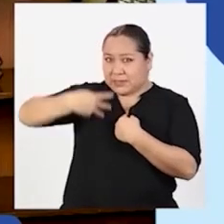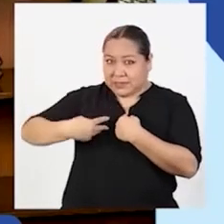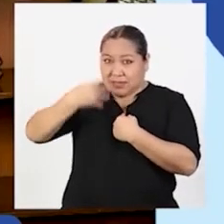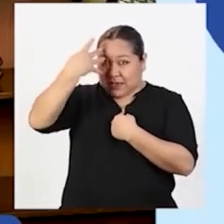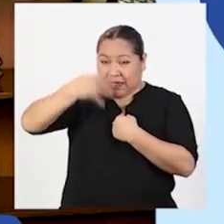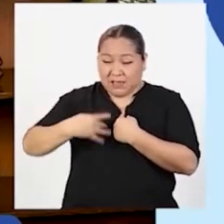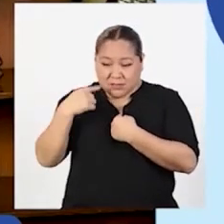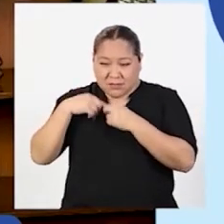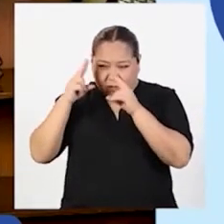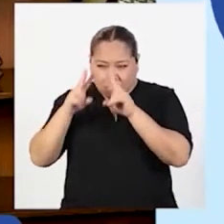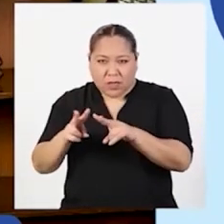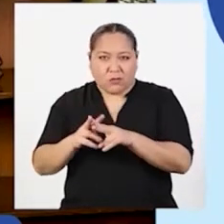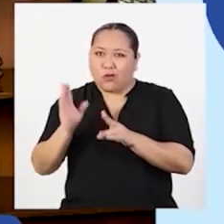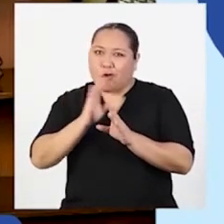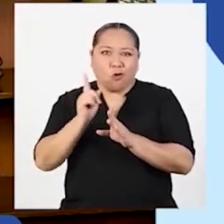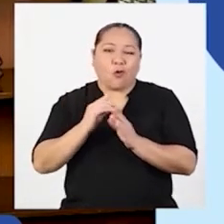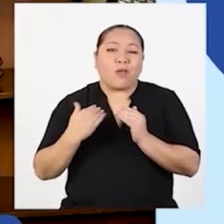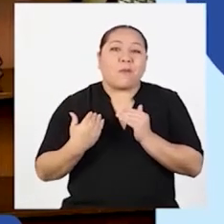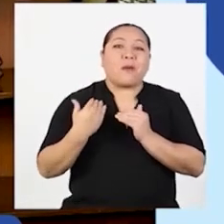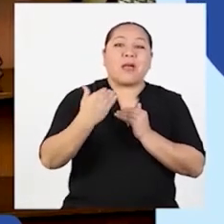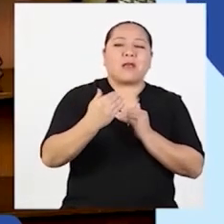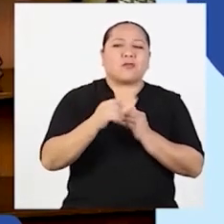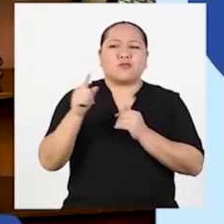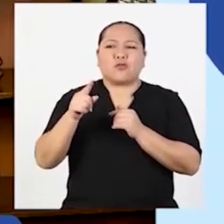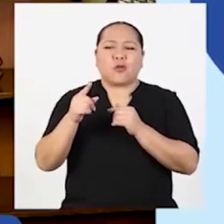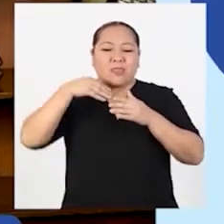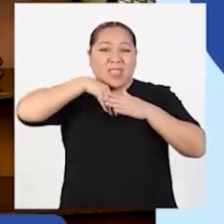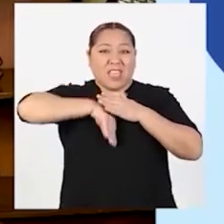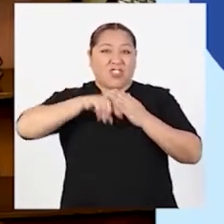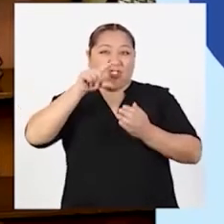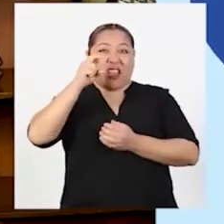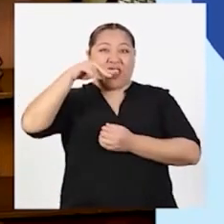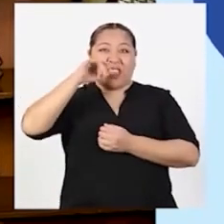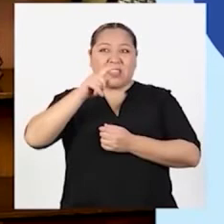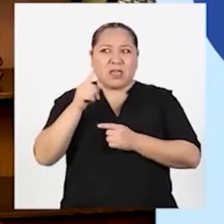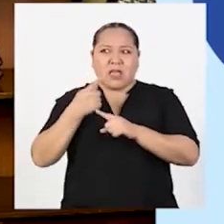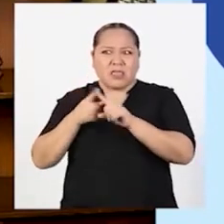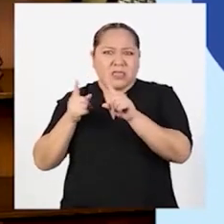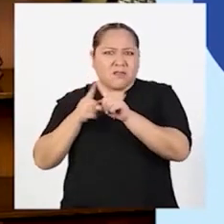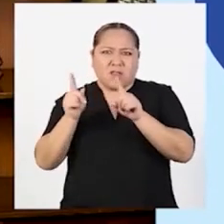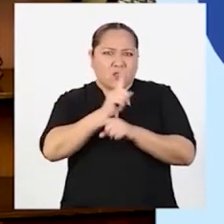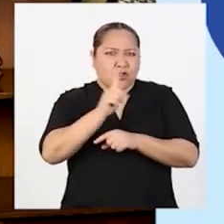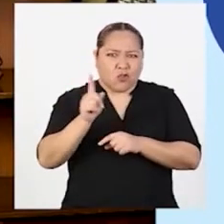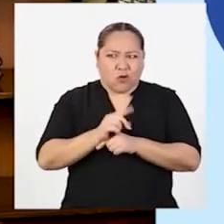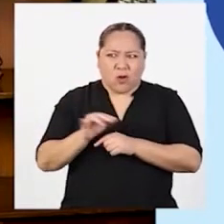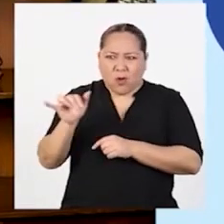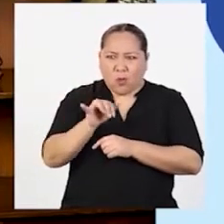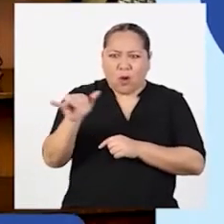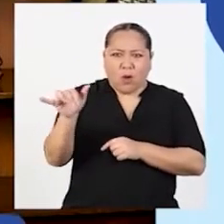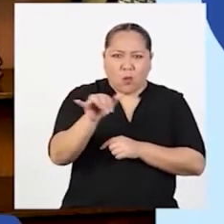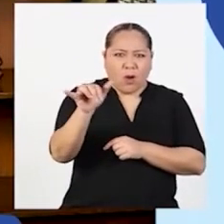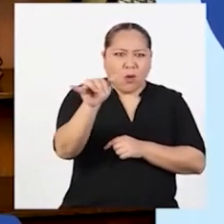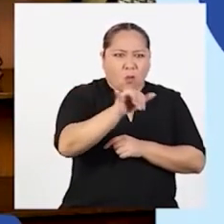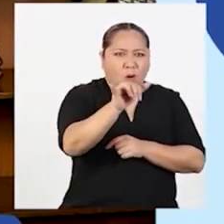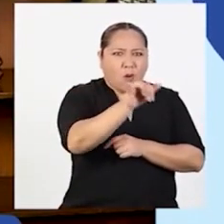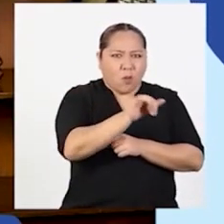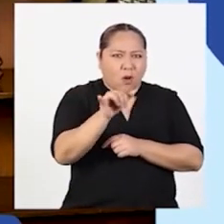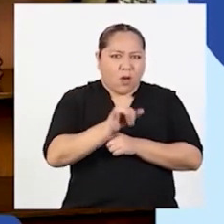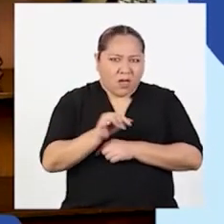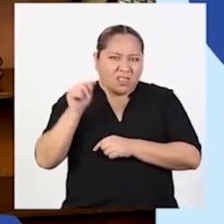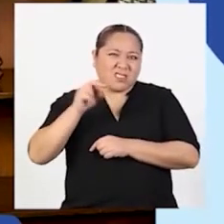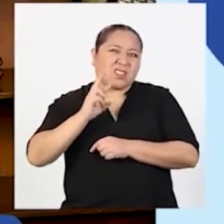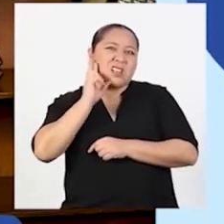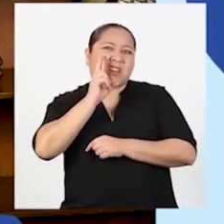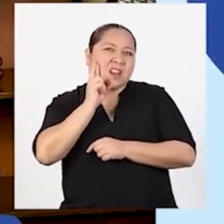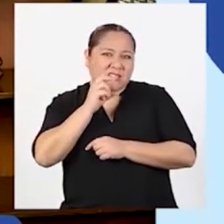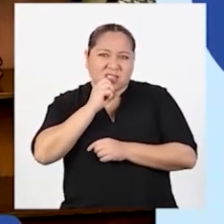diferencia biológica especialmente útil o preciso. Se ha llegado a establecer que la cantidad de razas humanas variaba en función